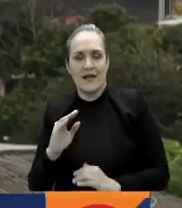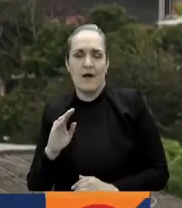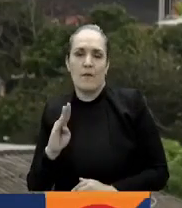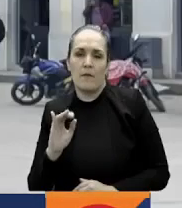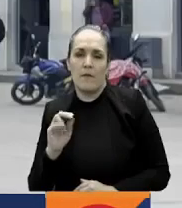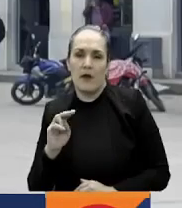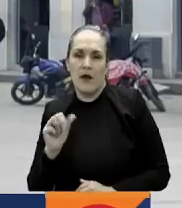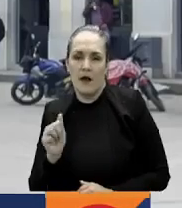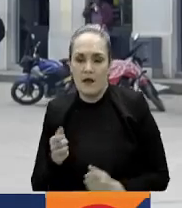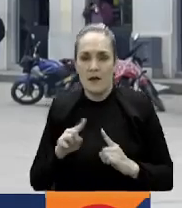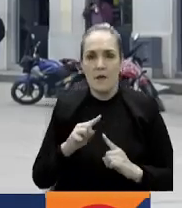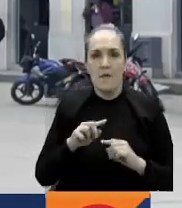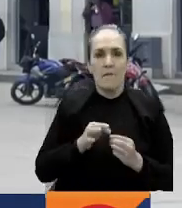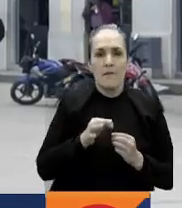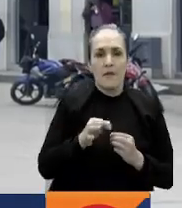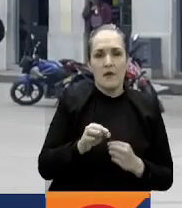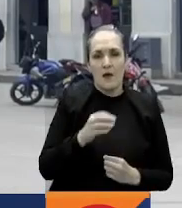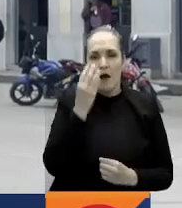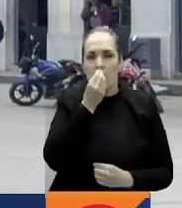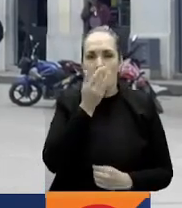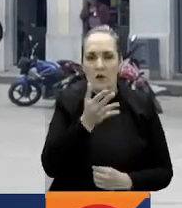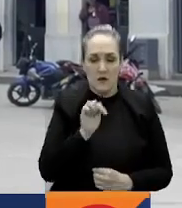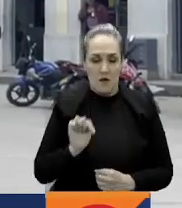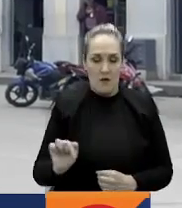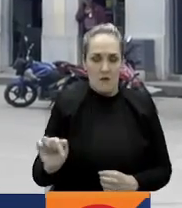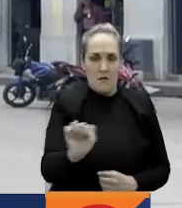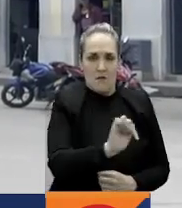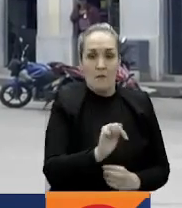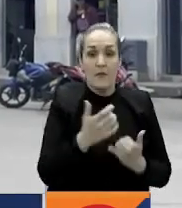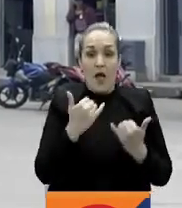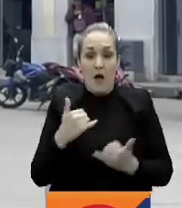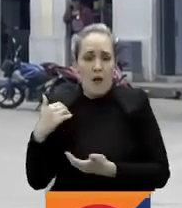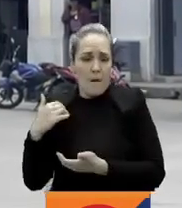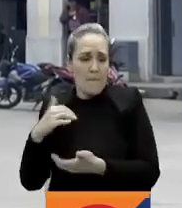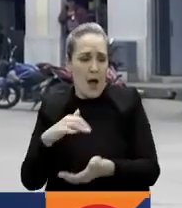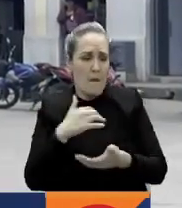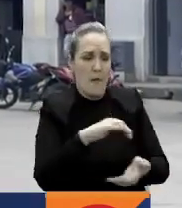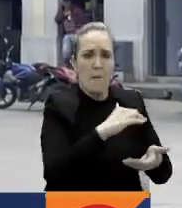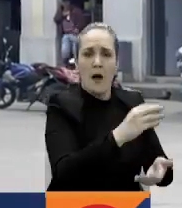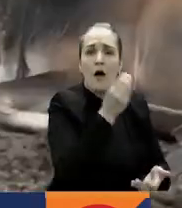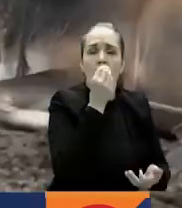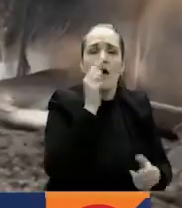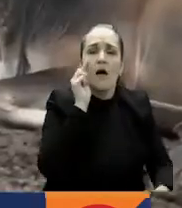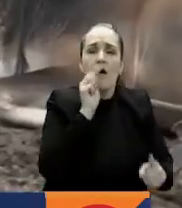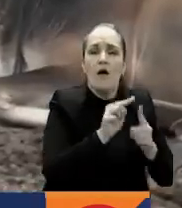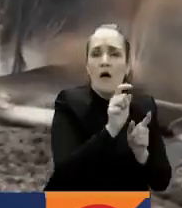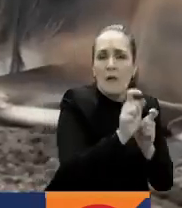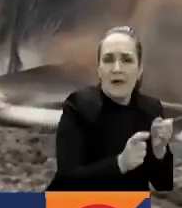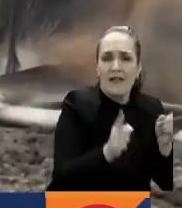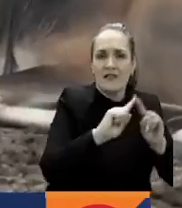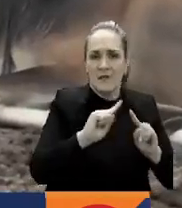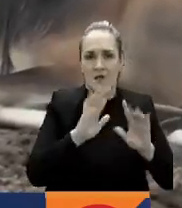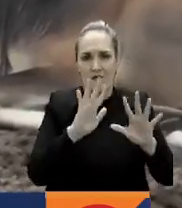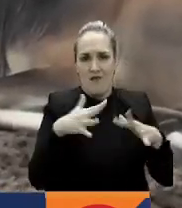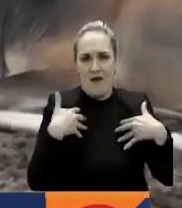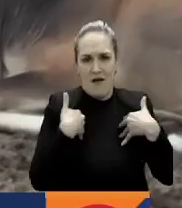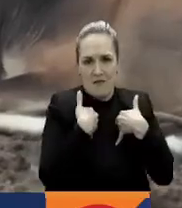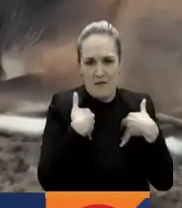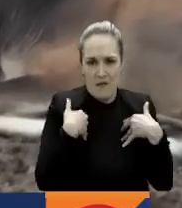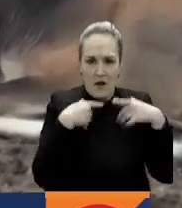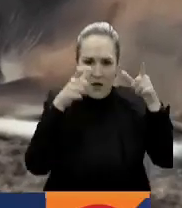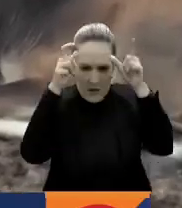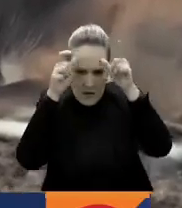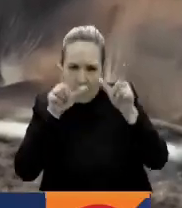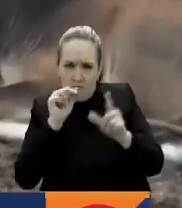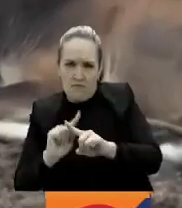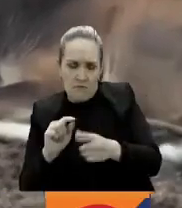con la medida. Haciendo la entrega a 68 productores de alimento balanceado, 15 toneladas para que se distribuyan en diferentes